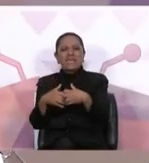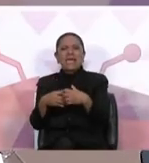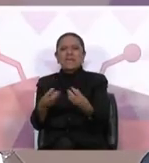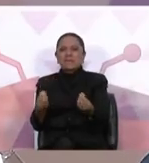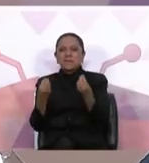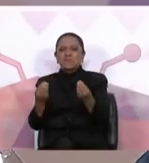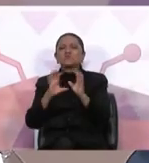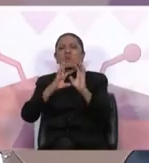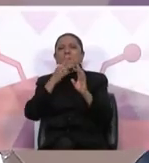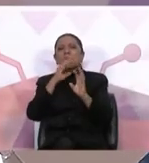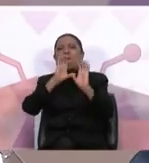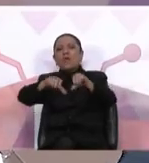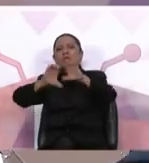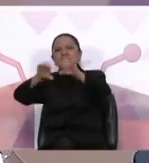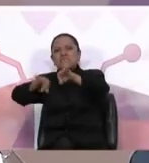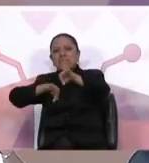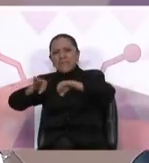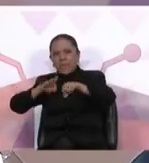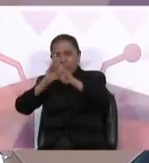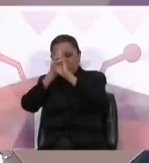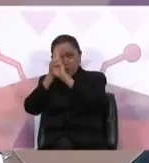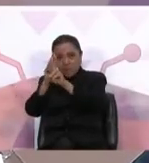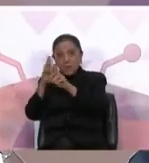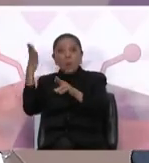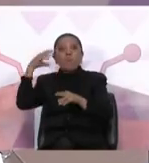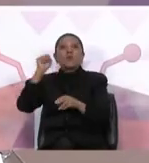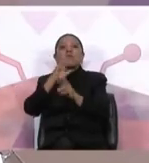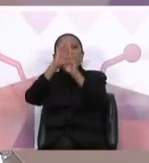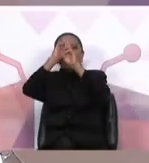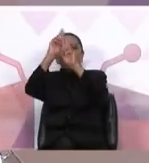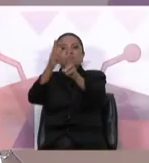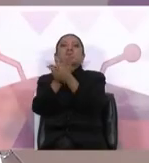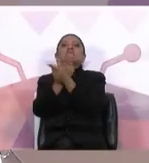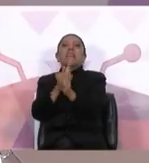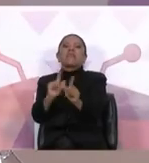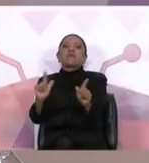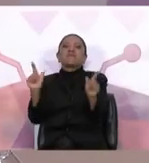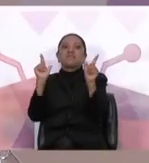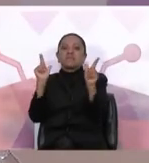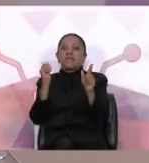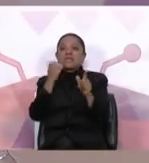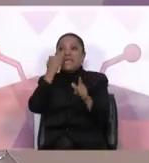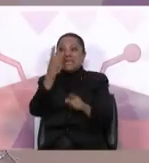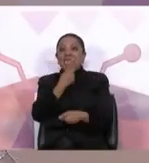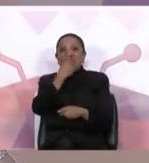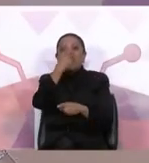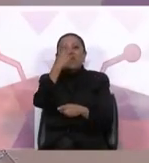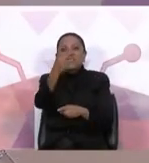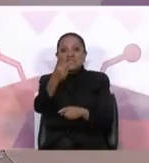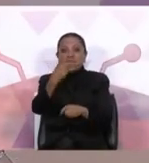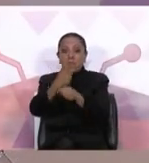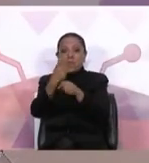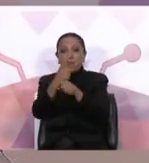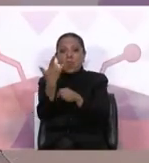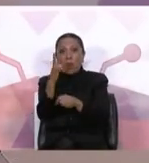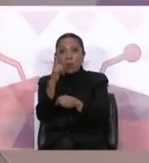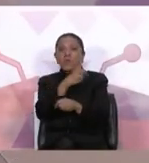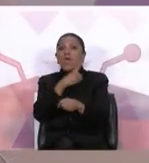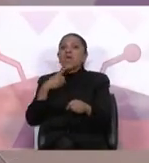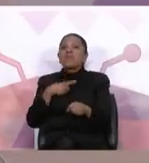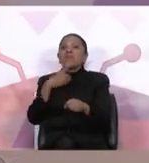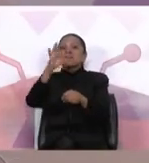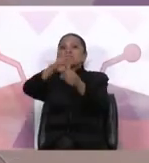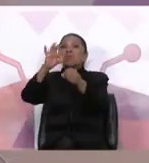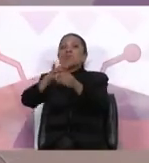y más dignos un morelos que respete la libertad quiero decirte que en este primero de julio tienes que votar en libertad con